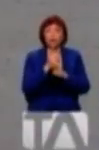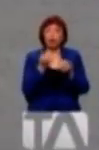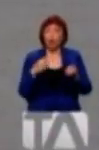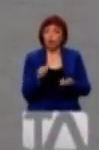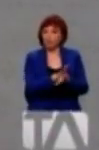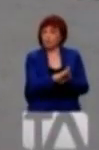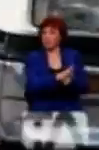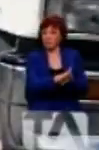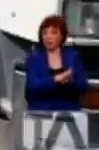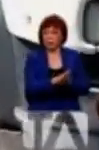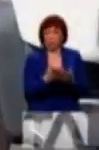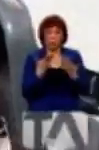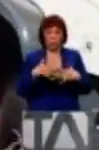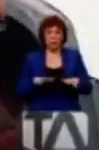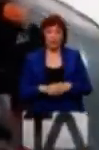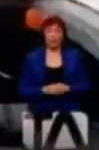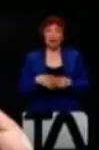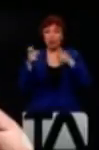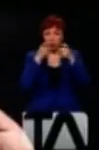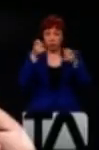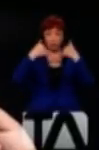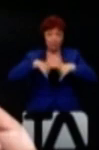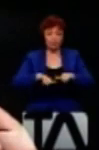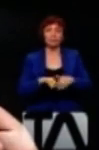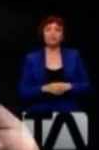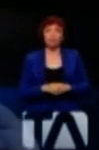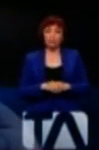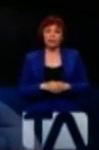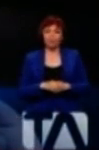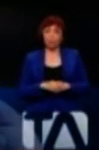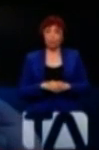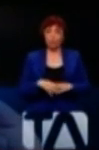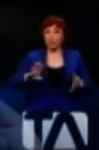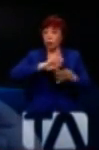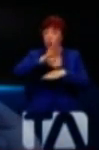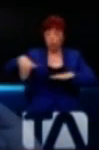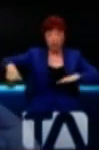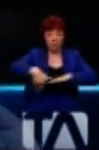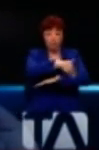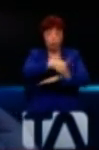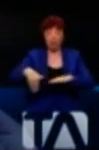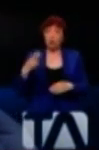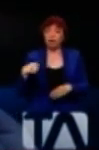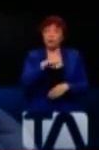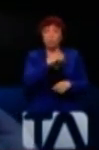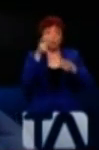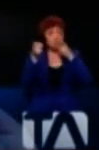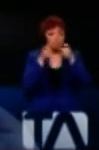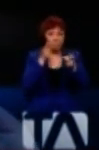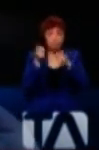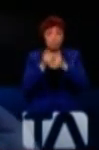destrucción inmediata mientras los controles continúan. A lo largo de toda la frontera y puntos móviles que se